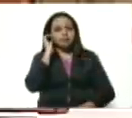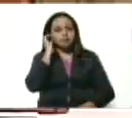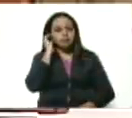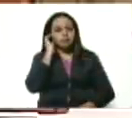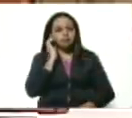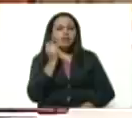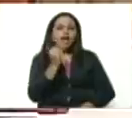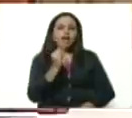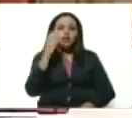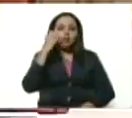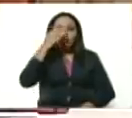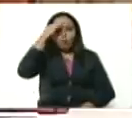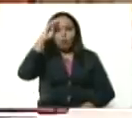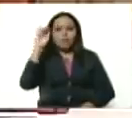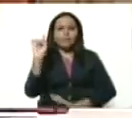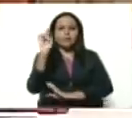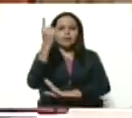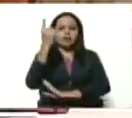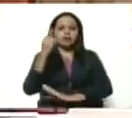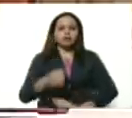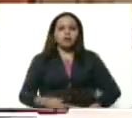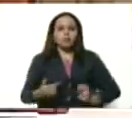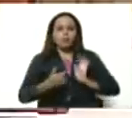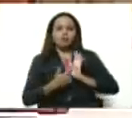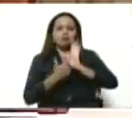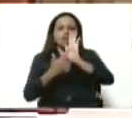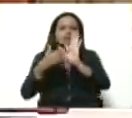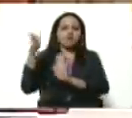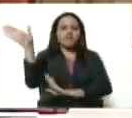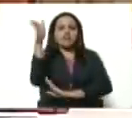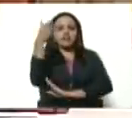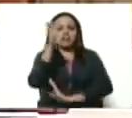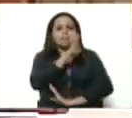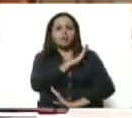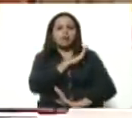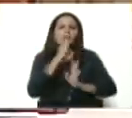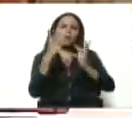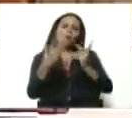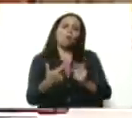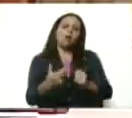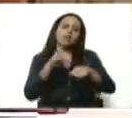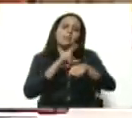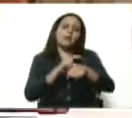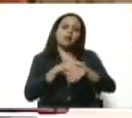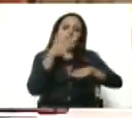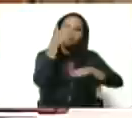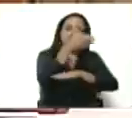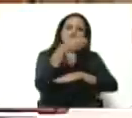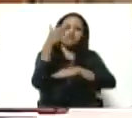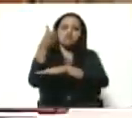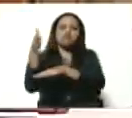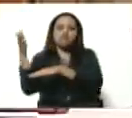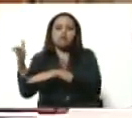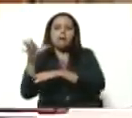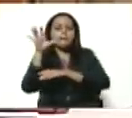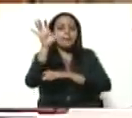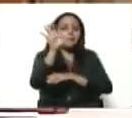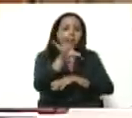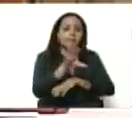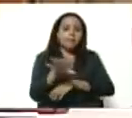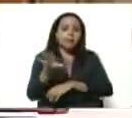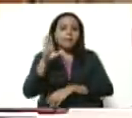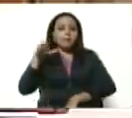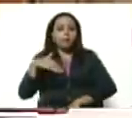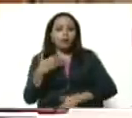cuba de primera a está ondeando y enarbolando su bandera cuantos médicos no han ido no han cruzado sus fronteras para ir